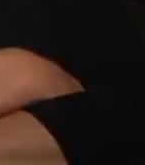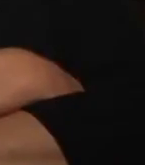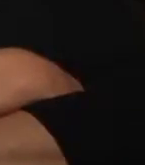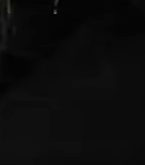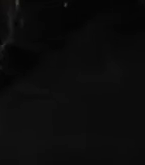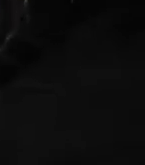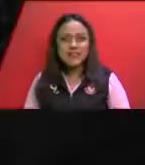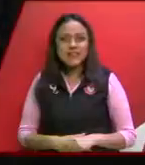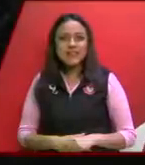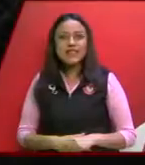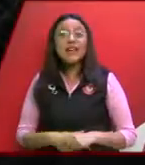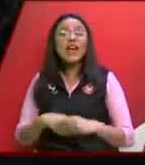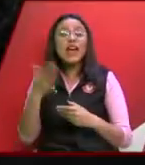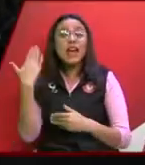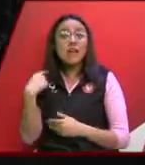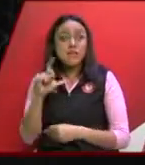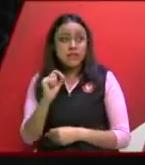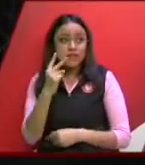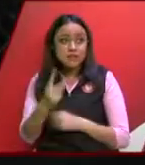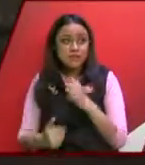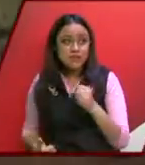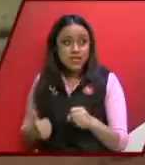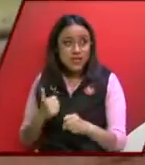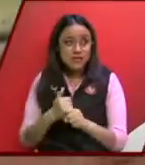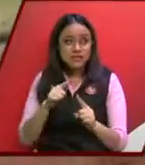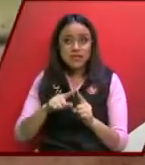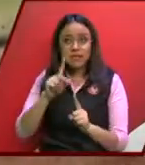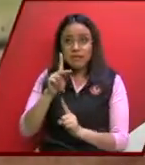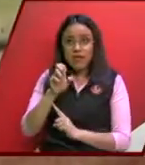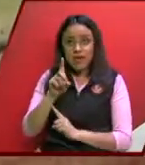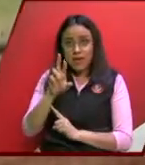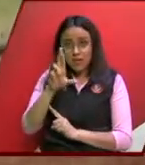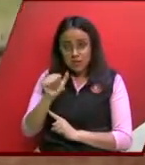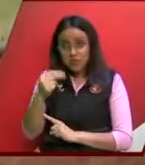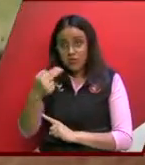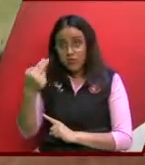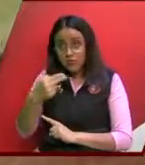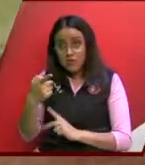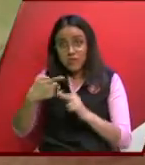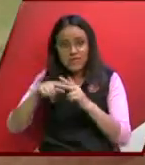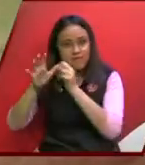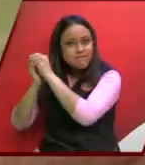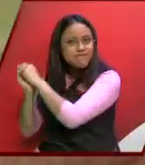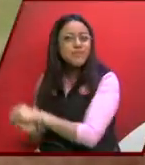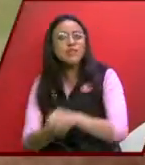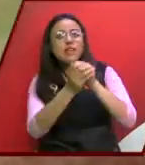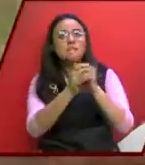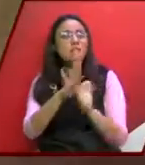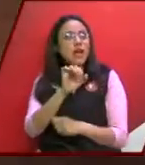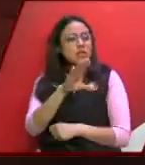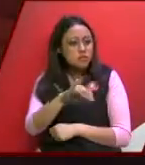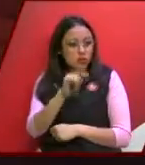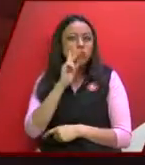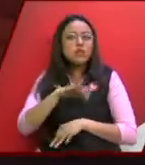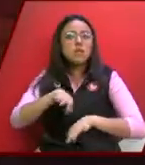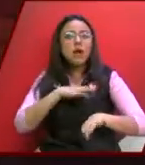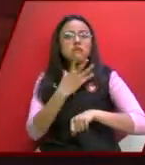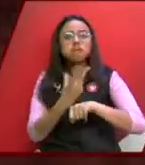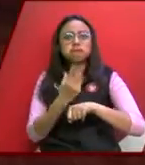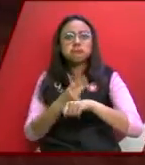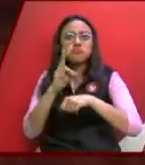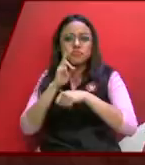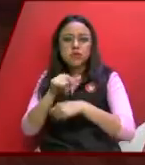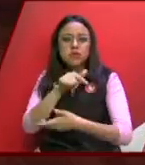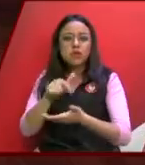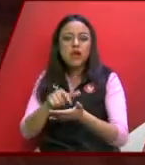Hace 22 años, el esposo de Roxana, llamado Pedro, empezó a trabajar en un campo de béisbol, en el área de mantenimiento. Entró a trabajar a